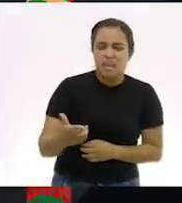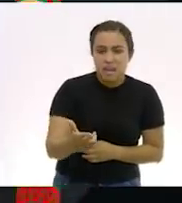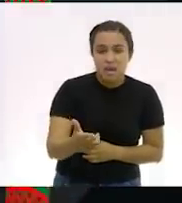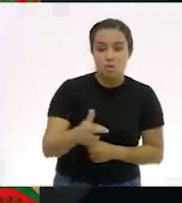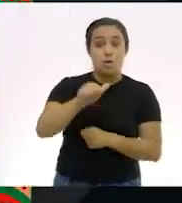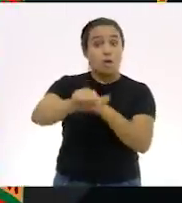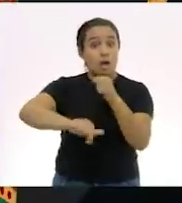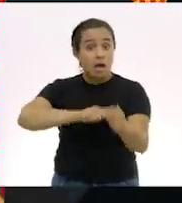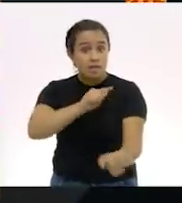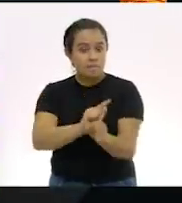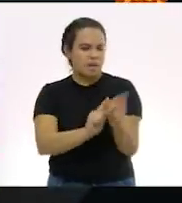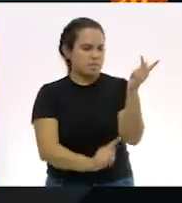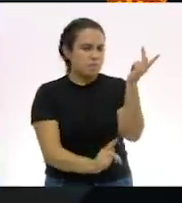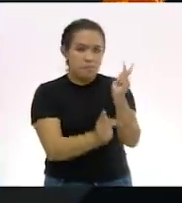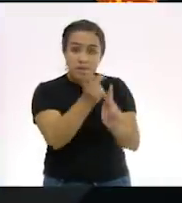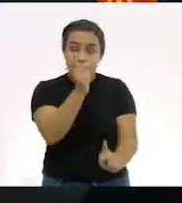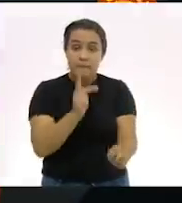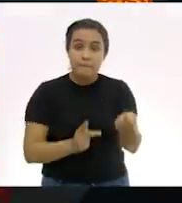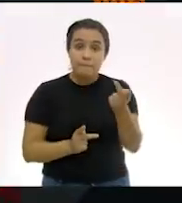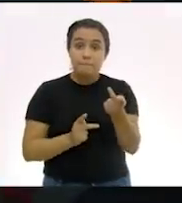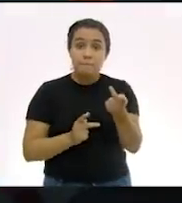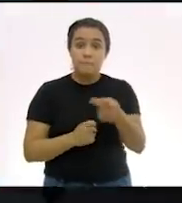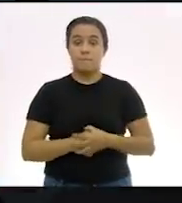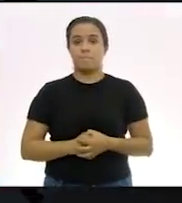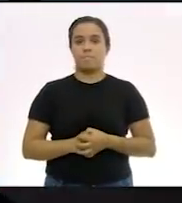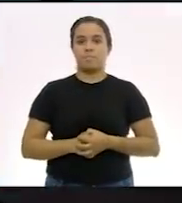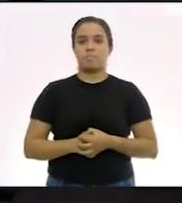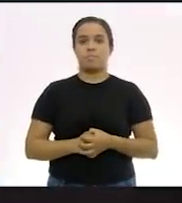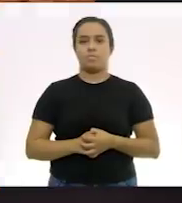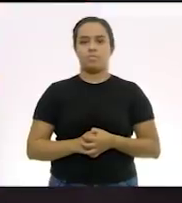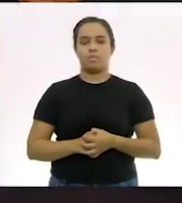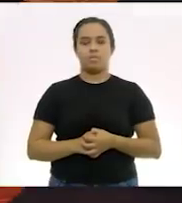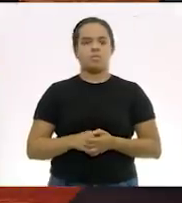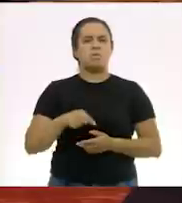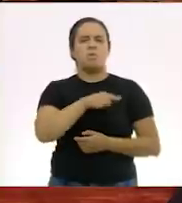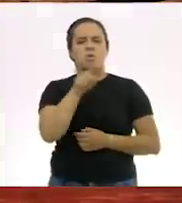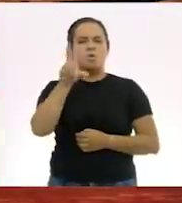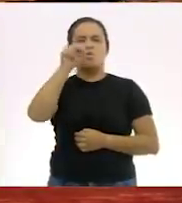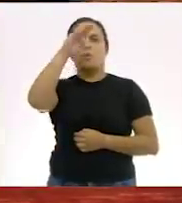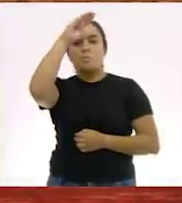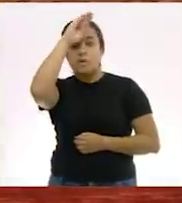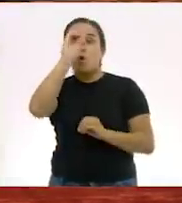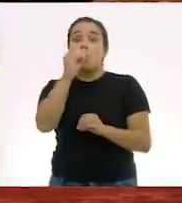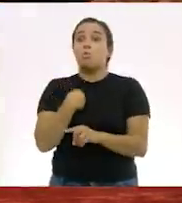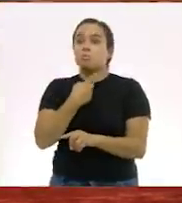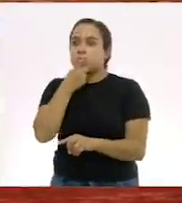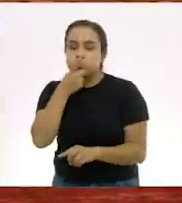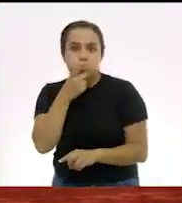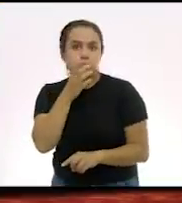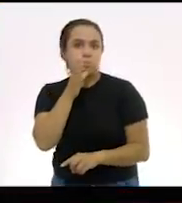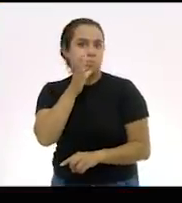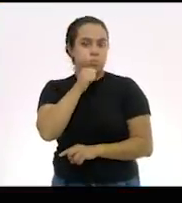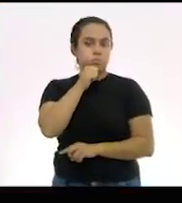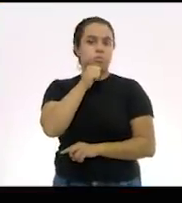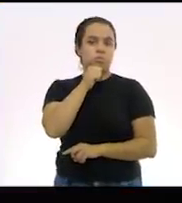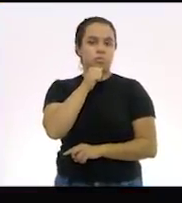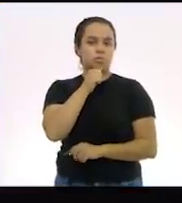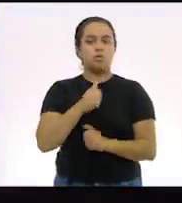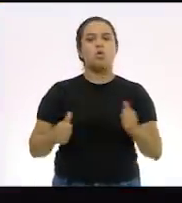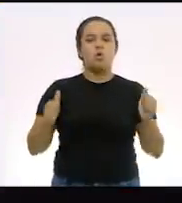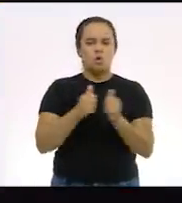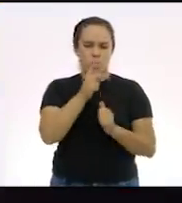que algún día fuera al espacio, y lo logré. Así que junto con otros científicos, creamos un sensor que viajará en las próximas misiones que llegarán